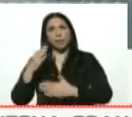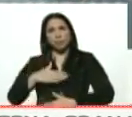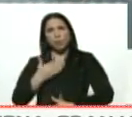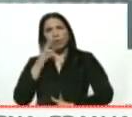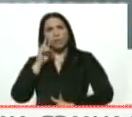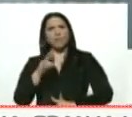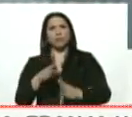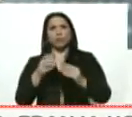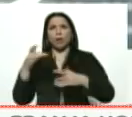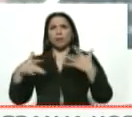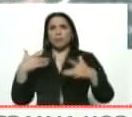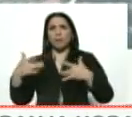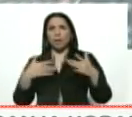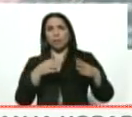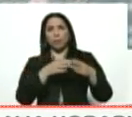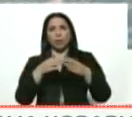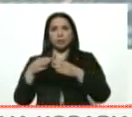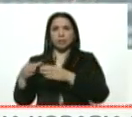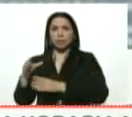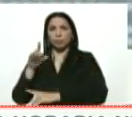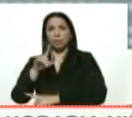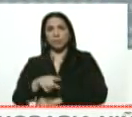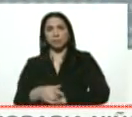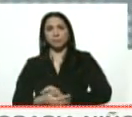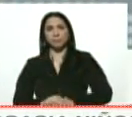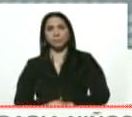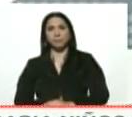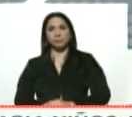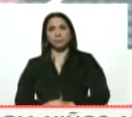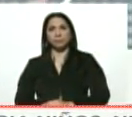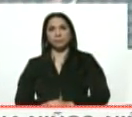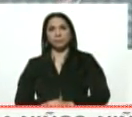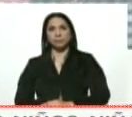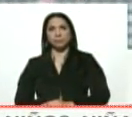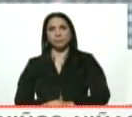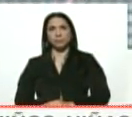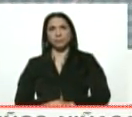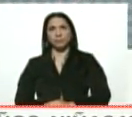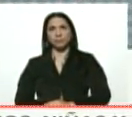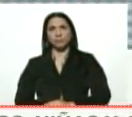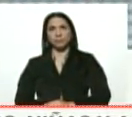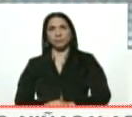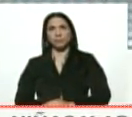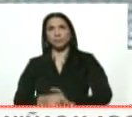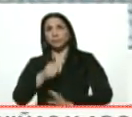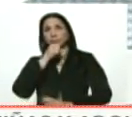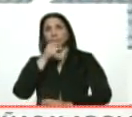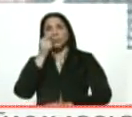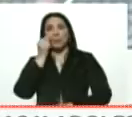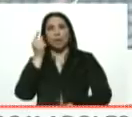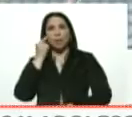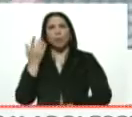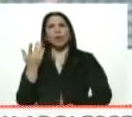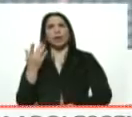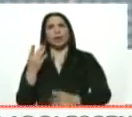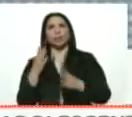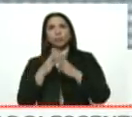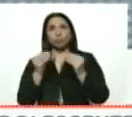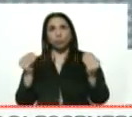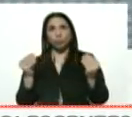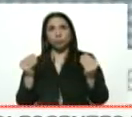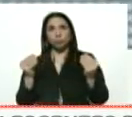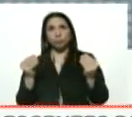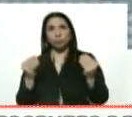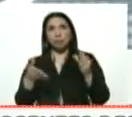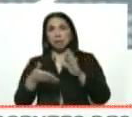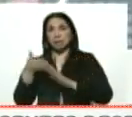actividades que se organizaron y sobre todo que salieron nuestros adultos mayores, nuestros abuelos, nuestras abuelas